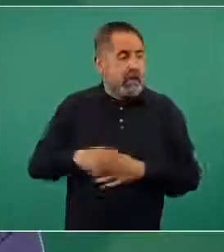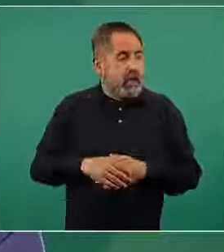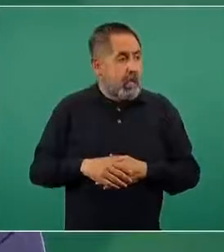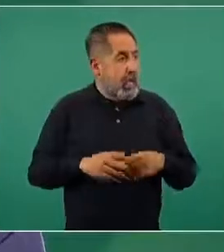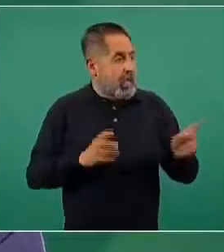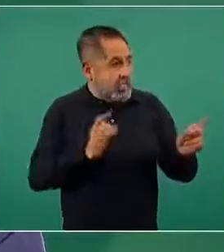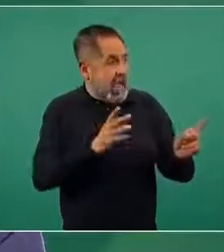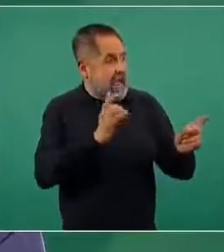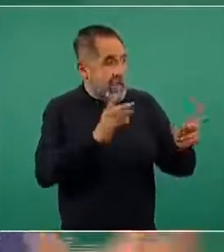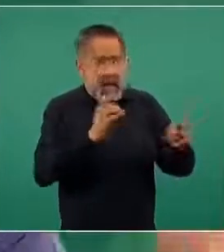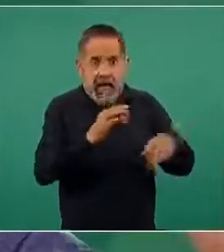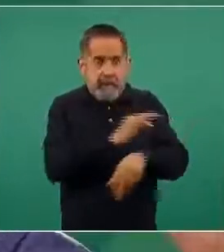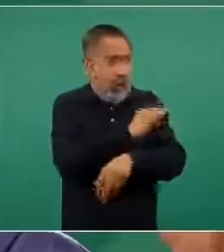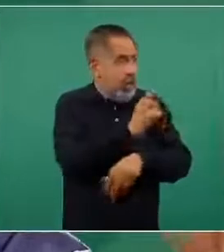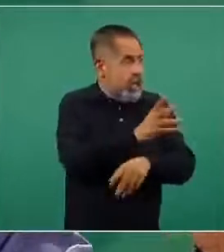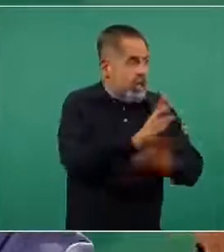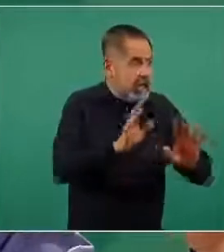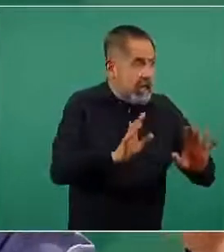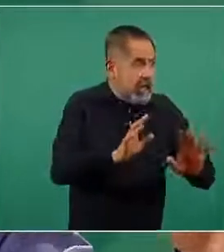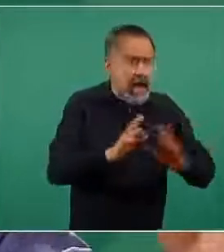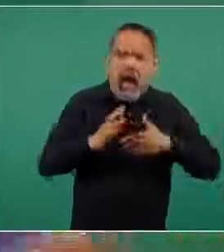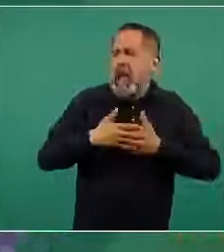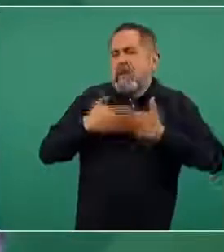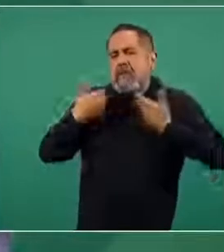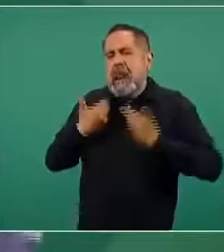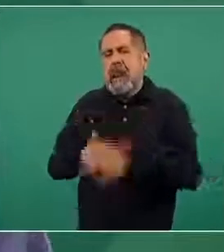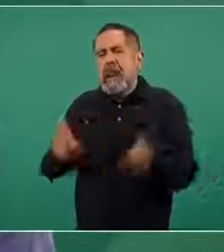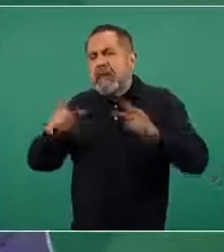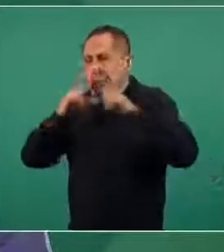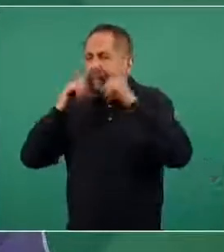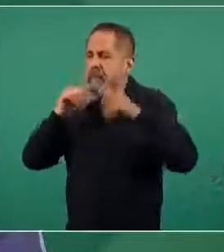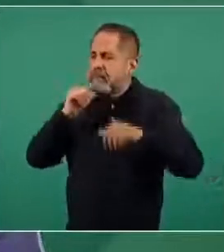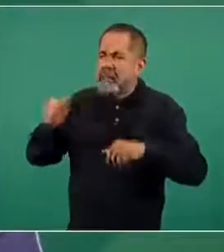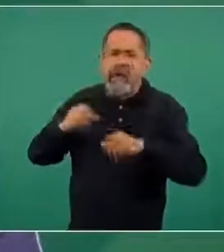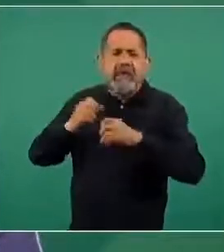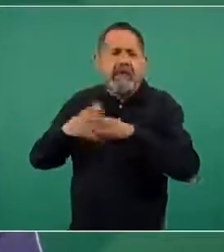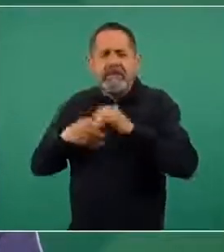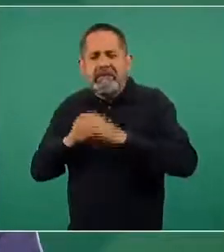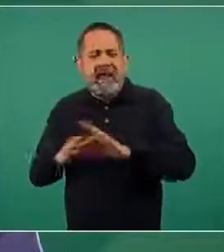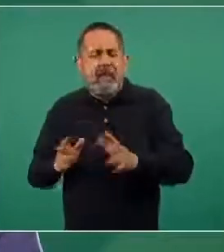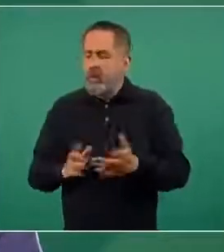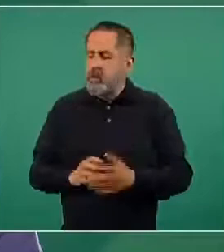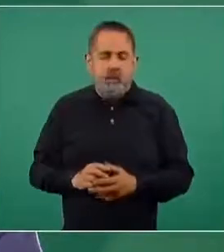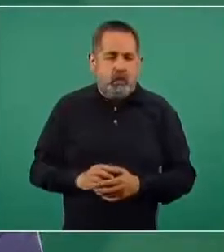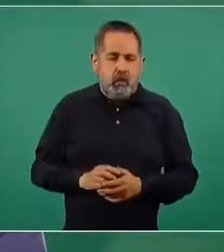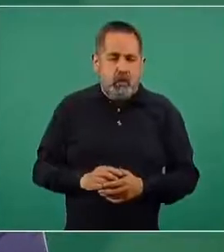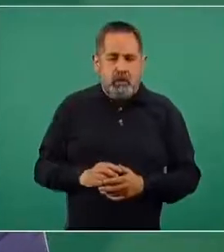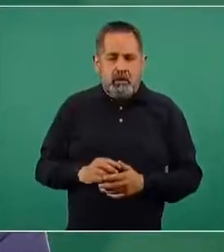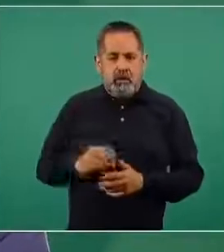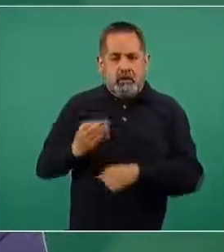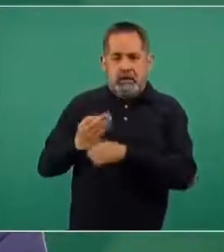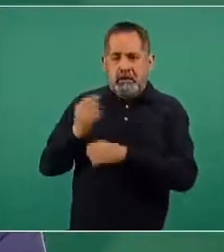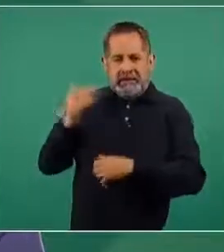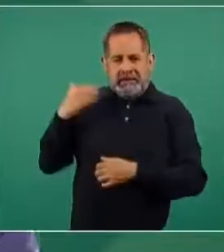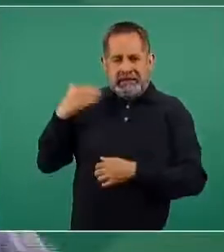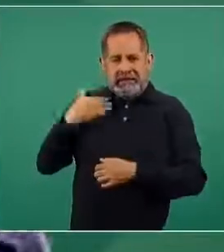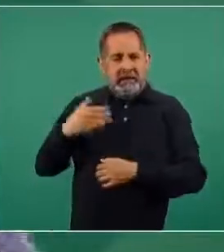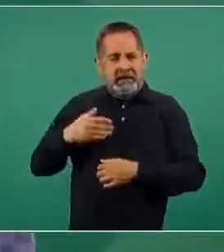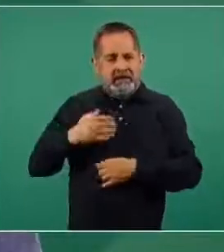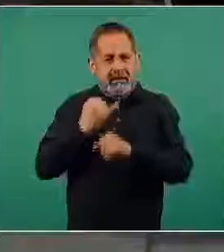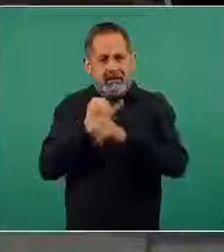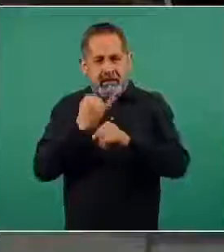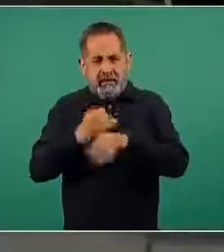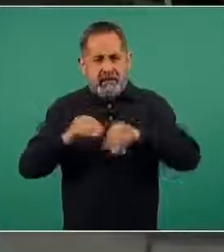está vacunando, ya no hay que hacer otras cosas. Hoy tuvimos un foro que fue transmitido por redes